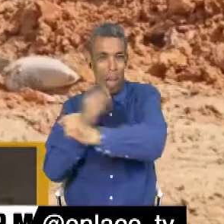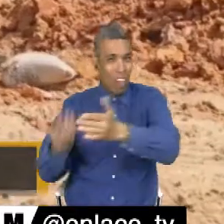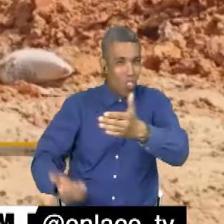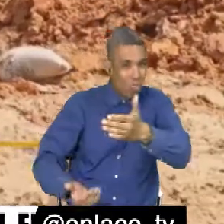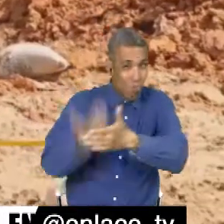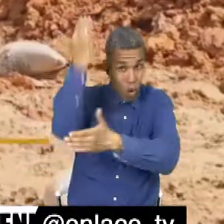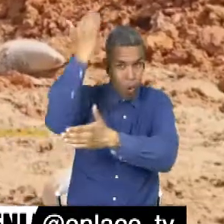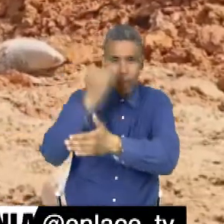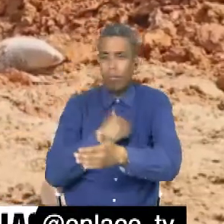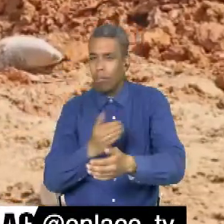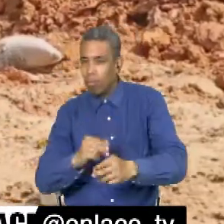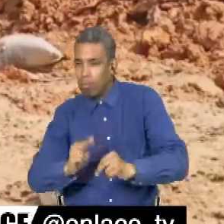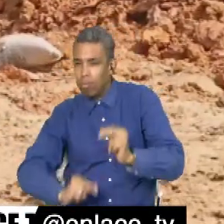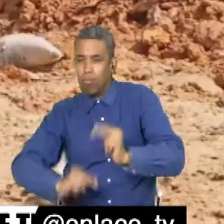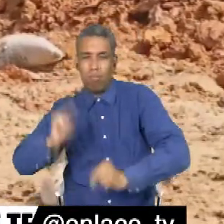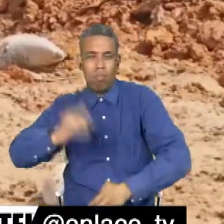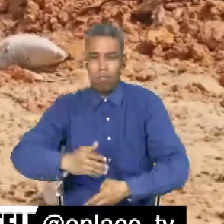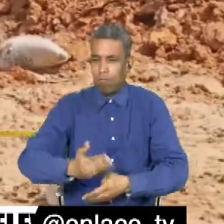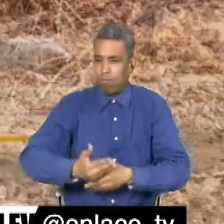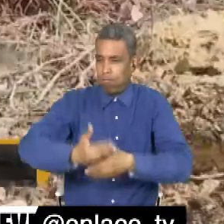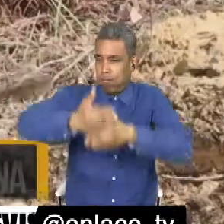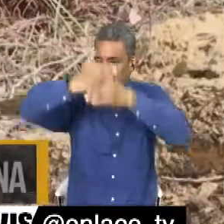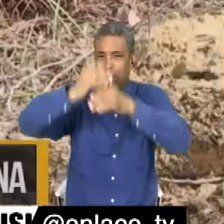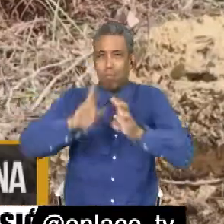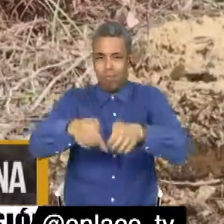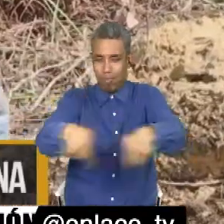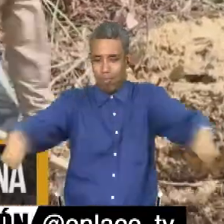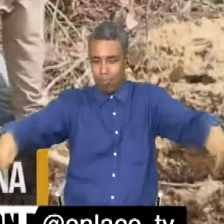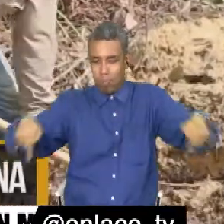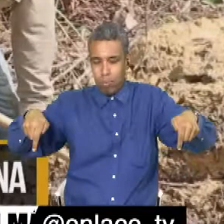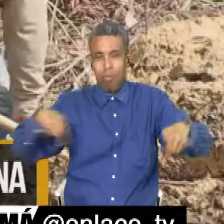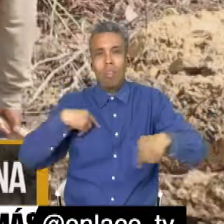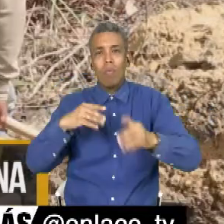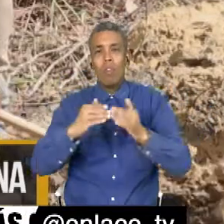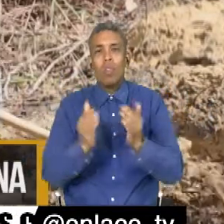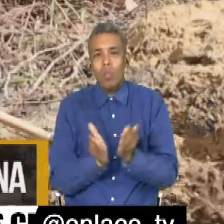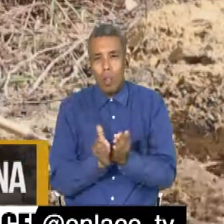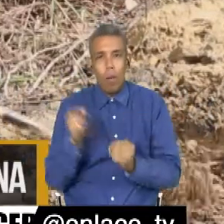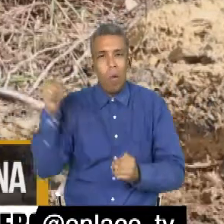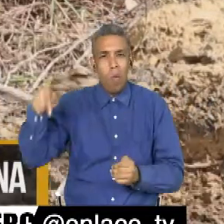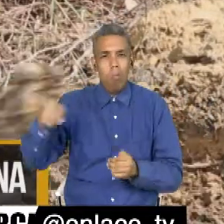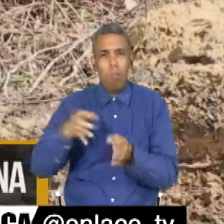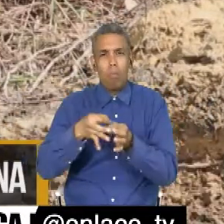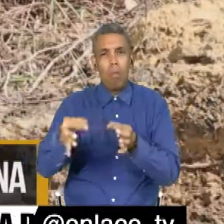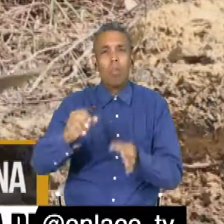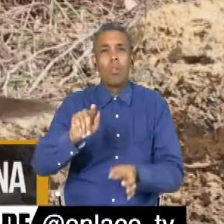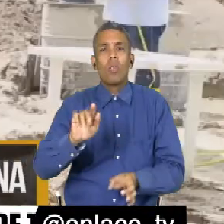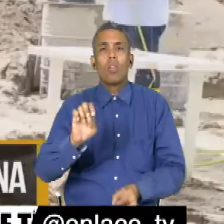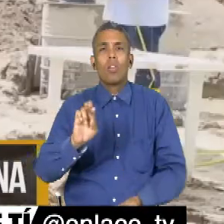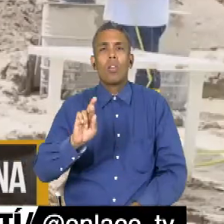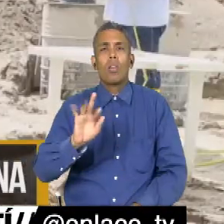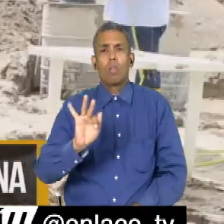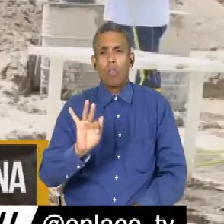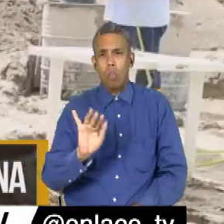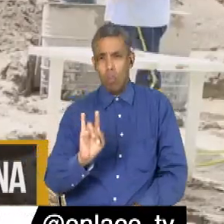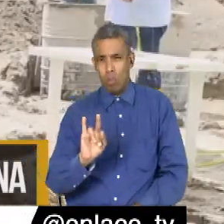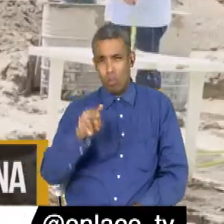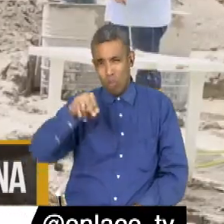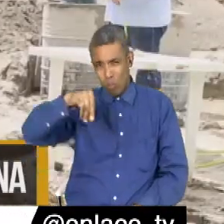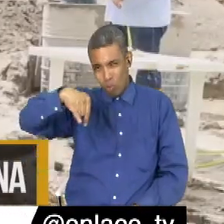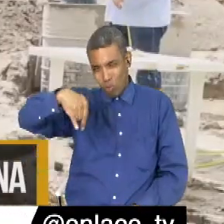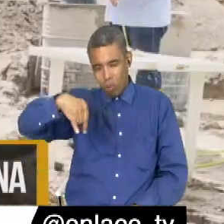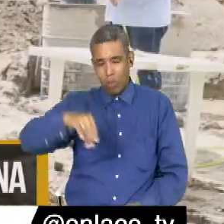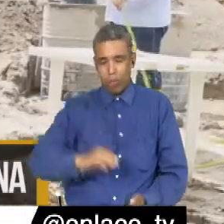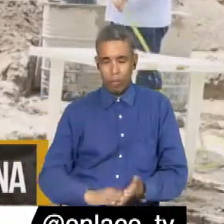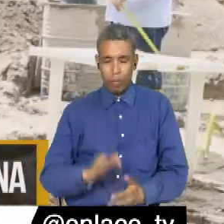de la infraestructura educativa que se realiza en esta zona rural de Barranca Bermeja. Desde hace 20 días iniciaron de manera formal los trabajos